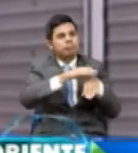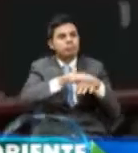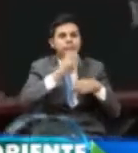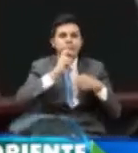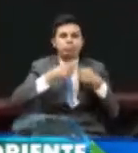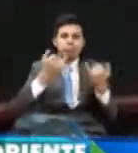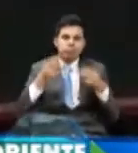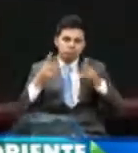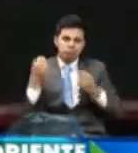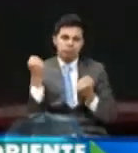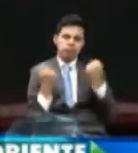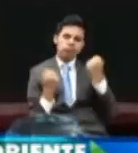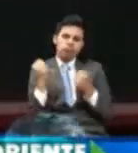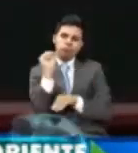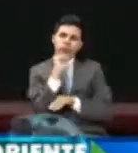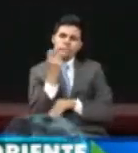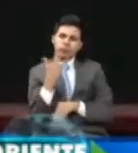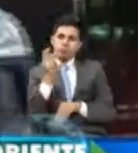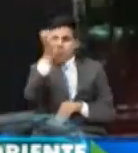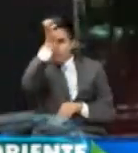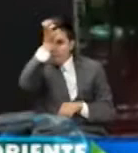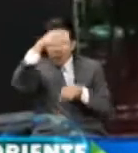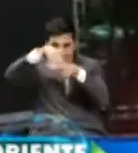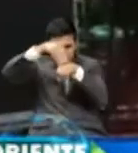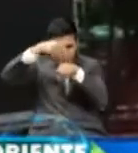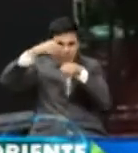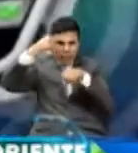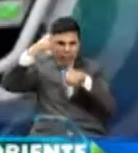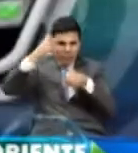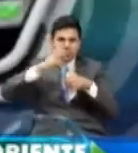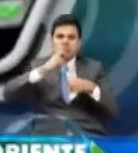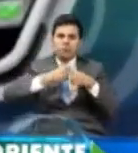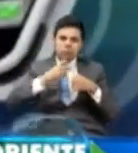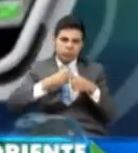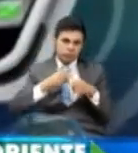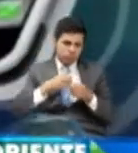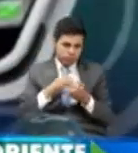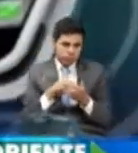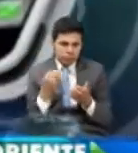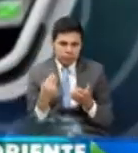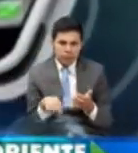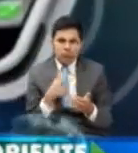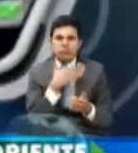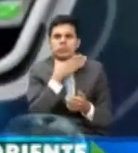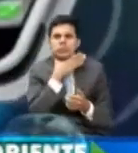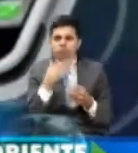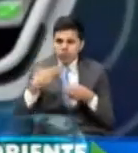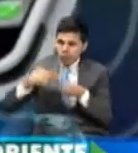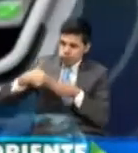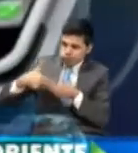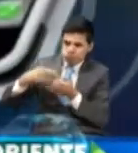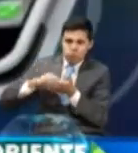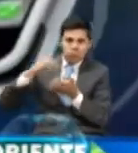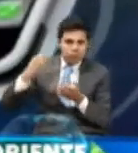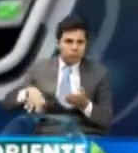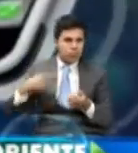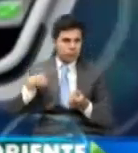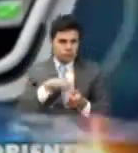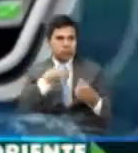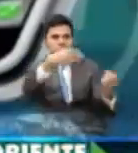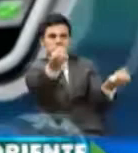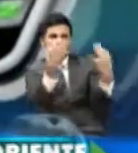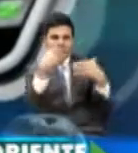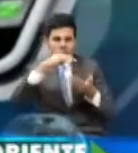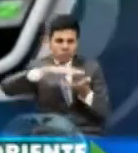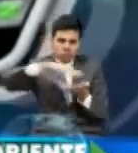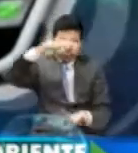los transportadores con el tema del carbón en esta región del país. El combustible está caro, nosotros vamos a tener un cupo de combustible. Hoy nos